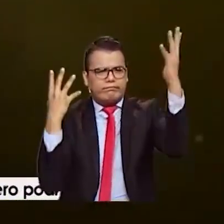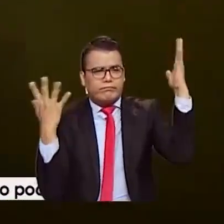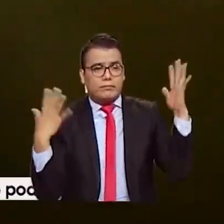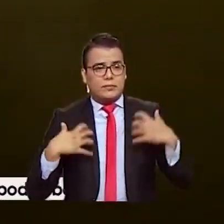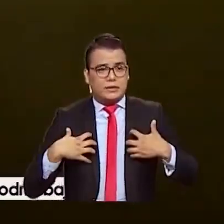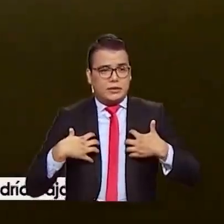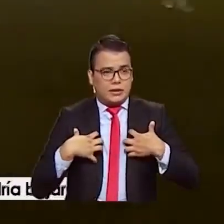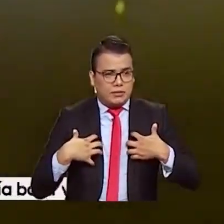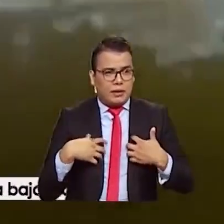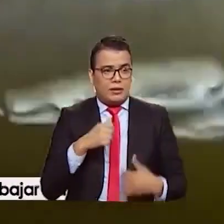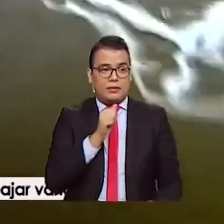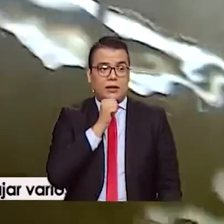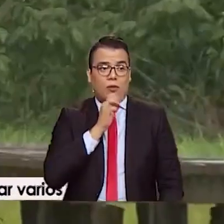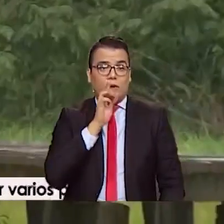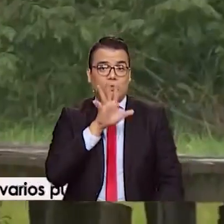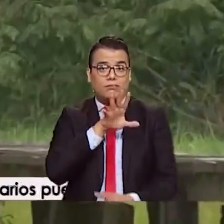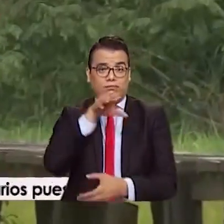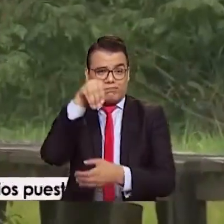de los seres del agua.